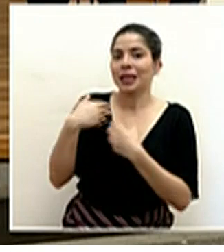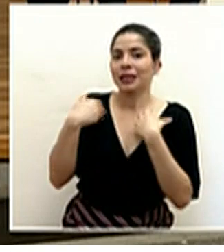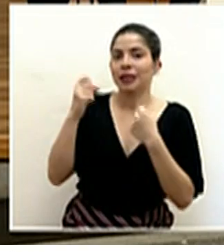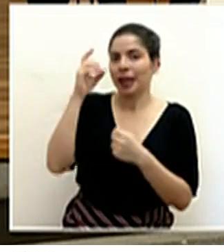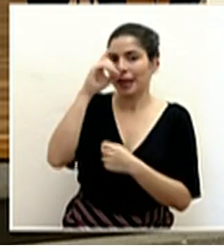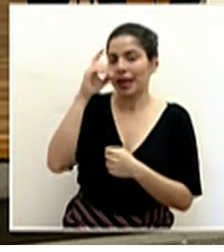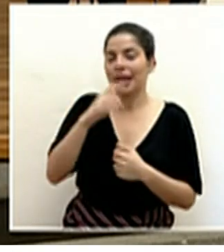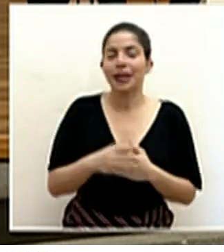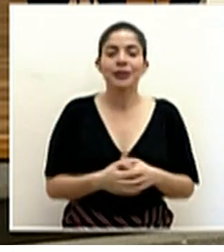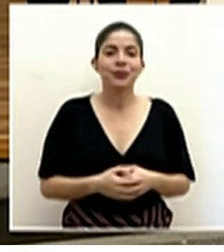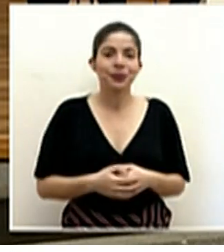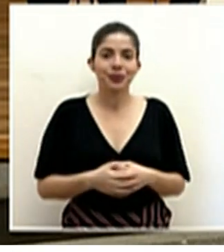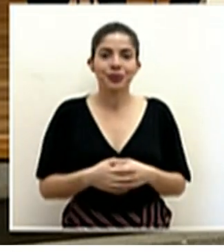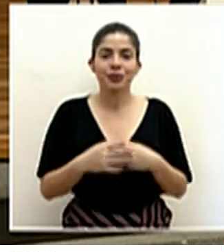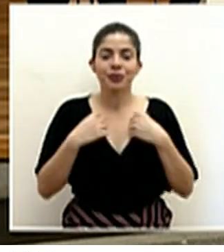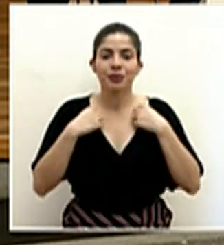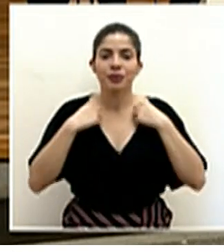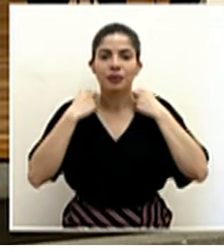Daniel Salas.